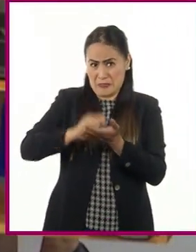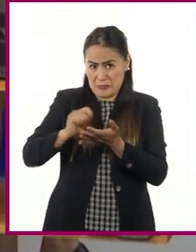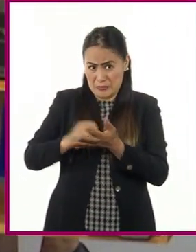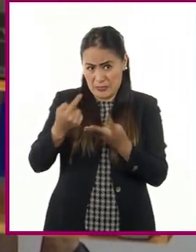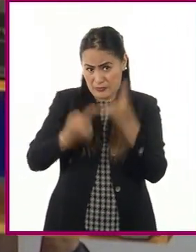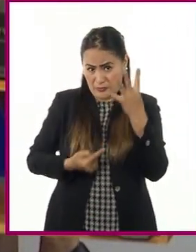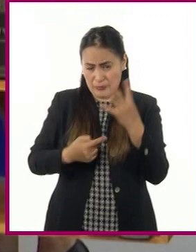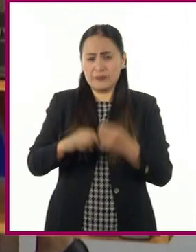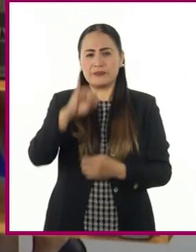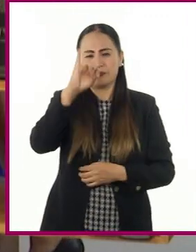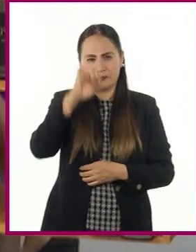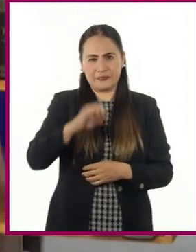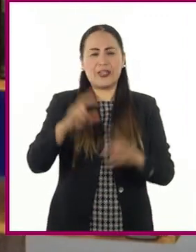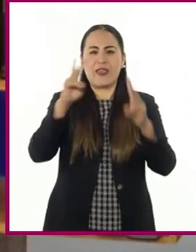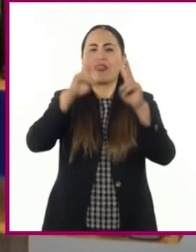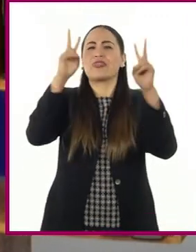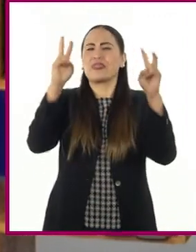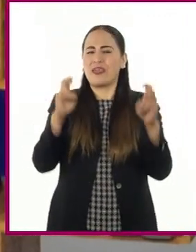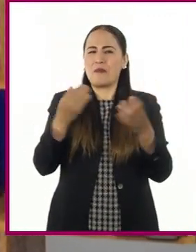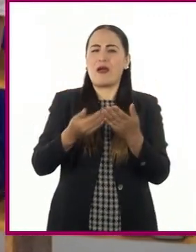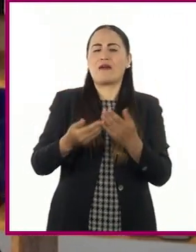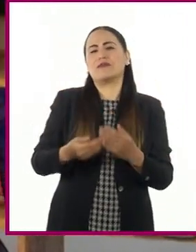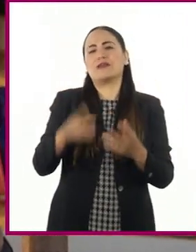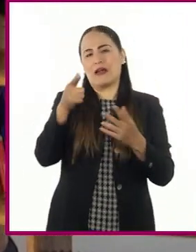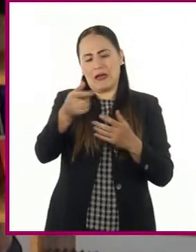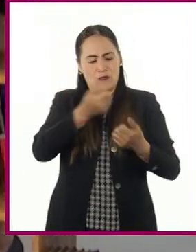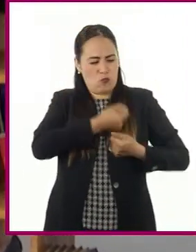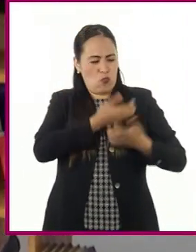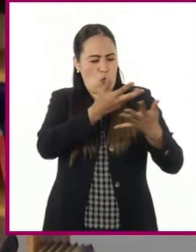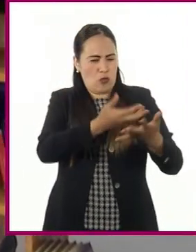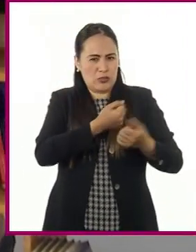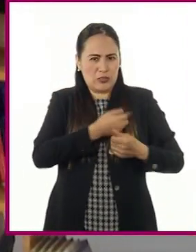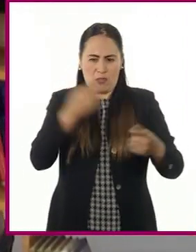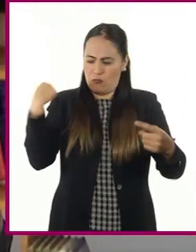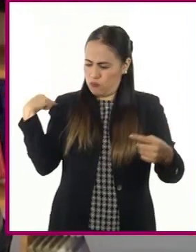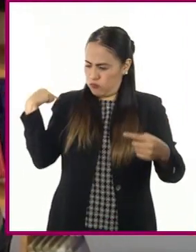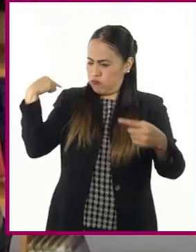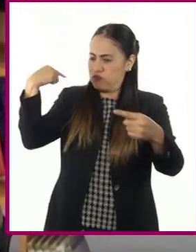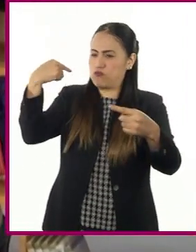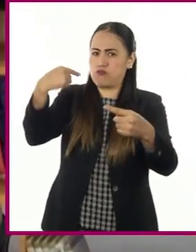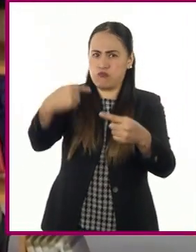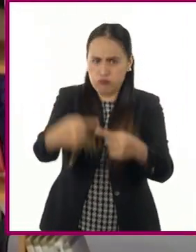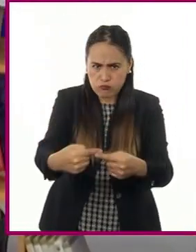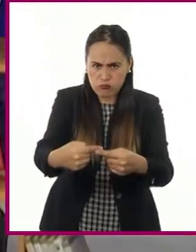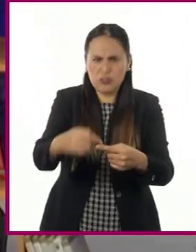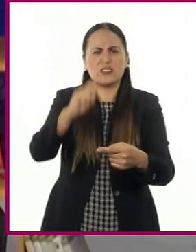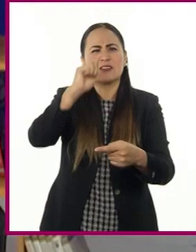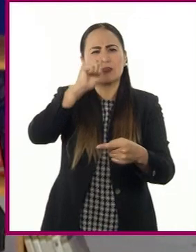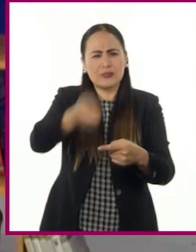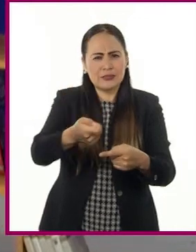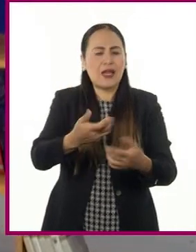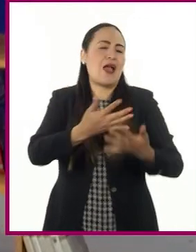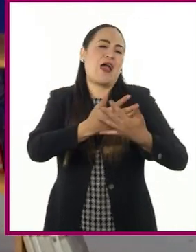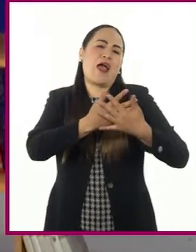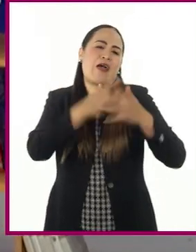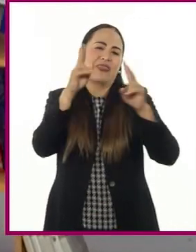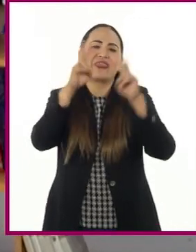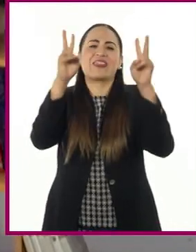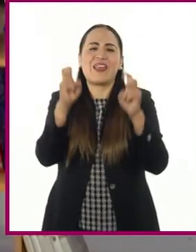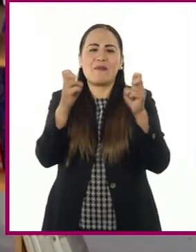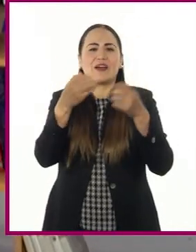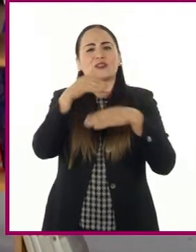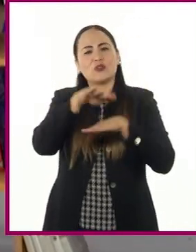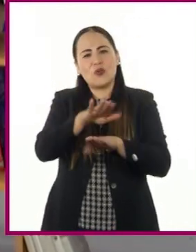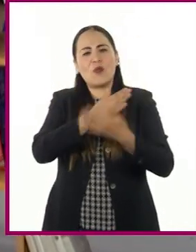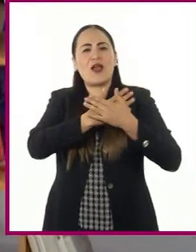ejemplo, uno de los temas recurrentes en la poesía a lo largo de los siglos ha sido el amor. Veamos